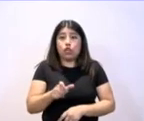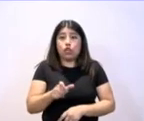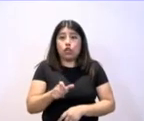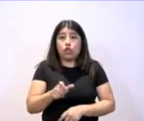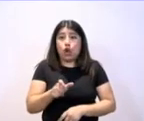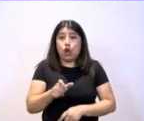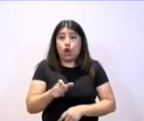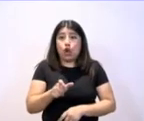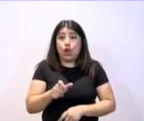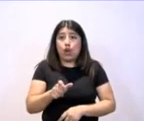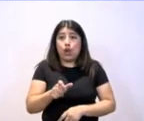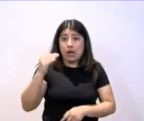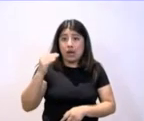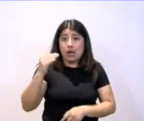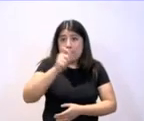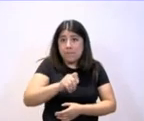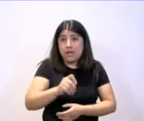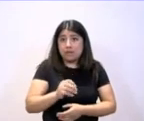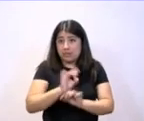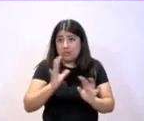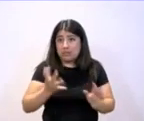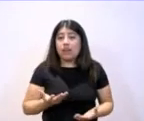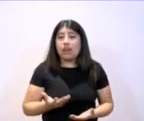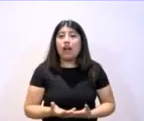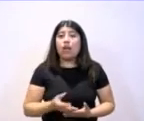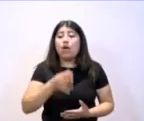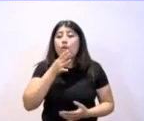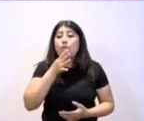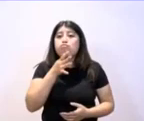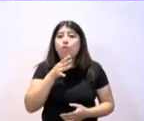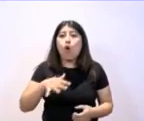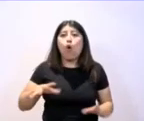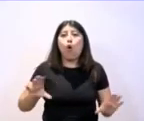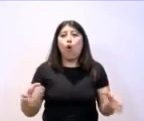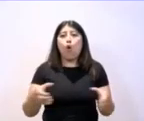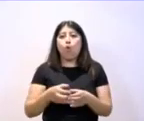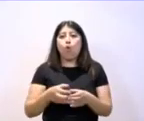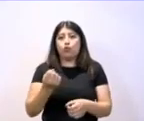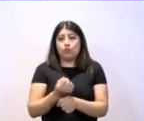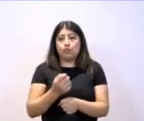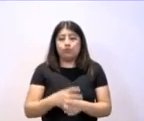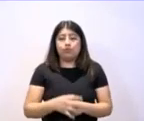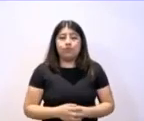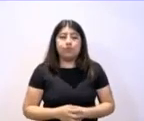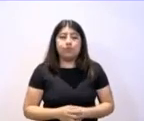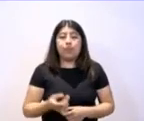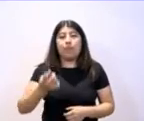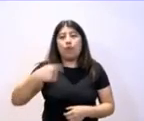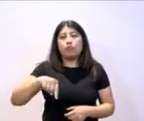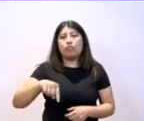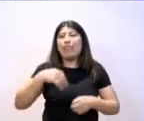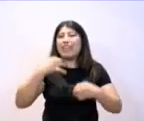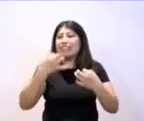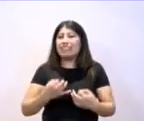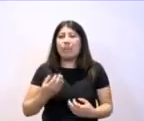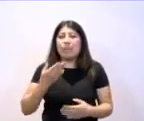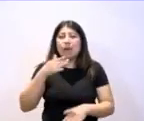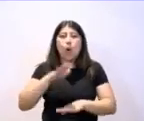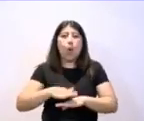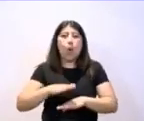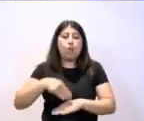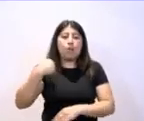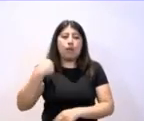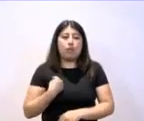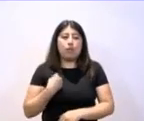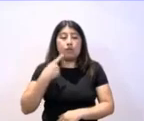que cubran a la población en su conjunto. Pero ustedes siempre culpando a los mismos. Mire, se parece usted